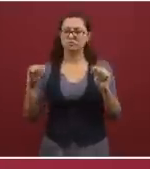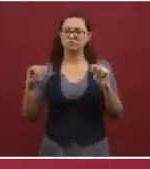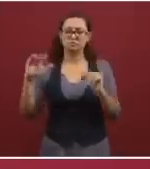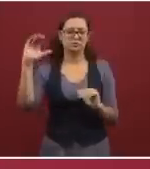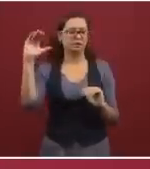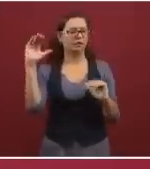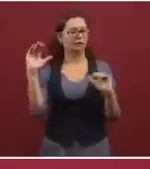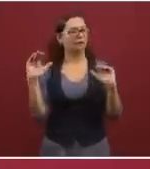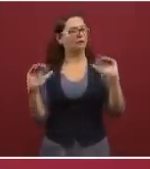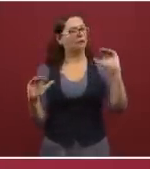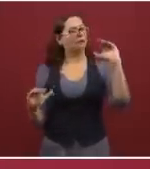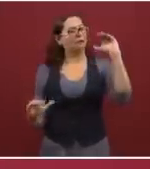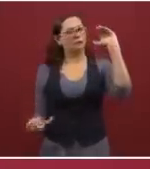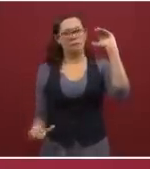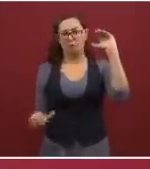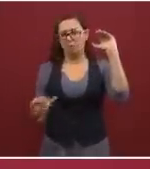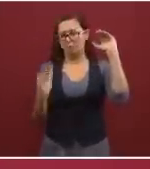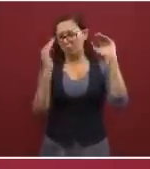desigualdad